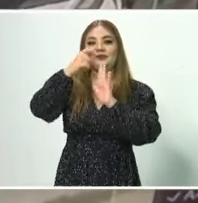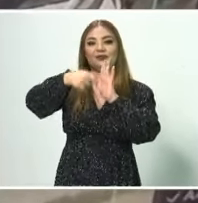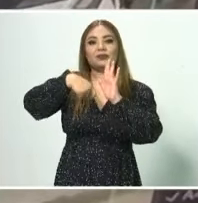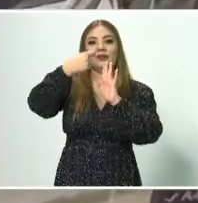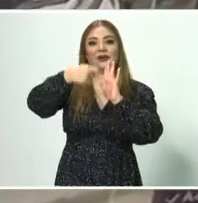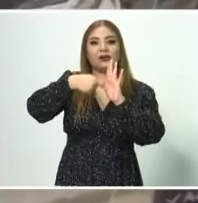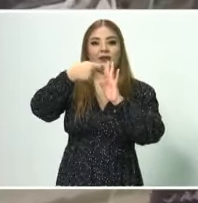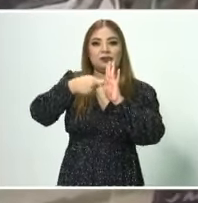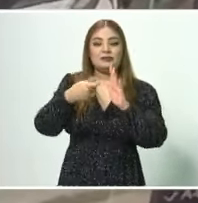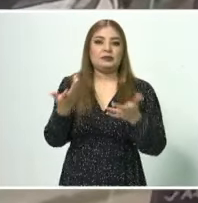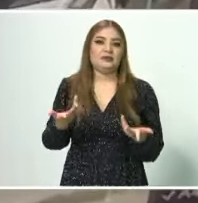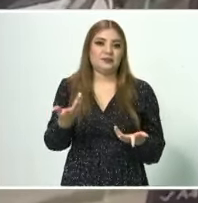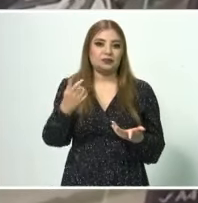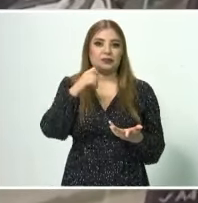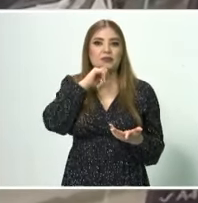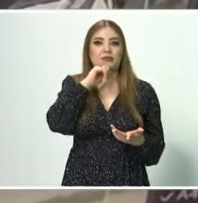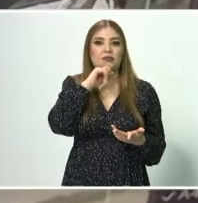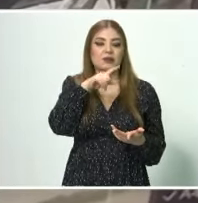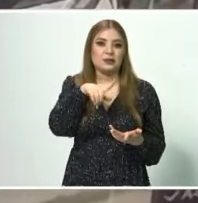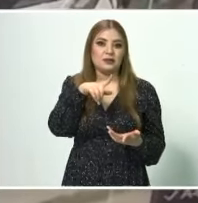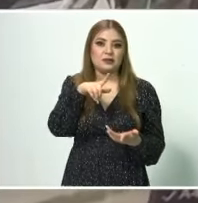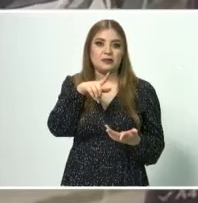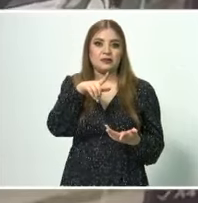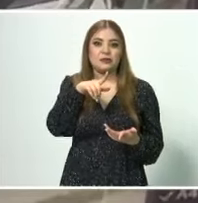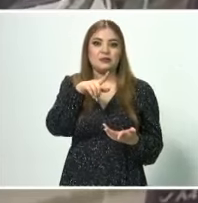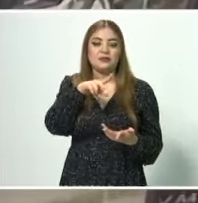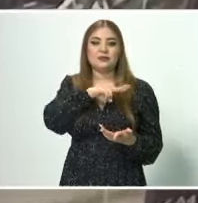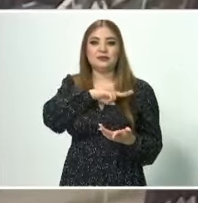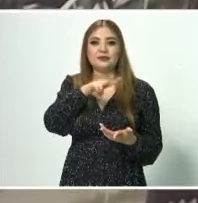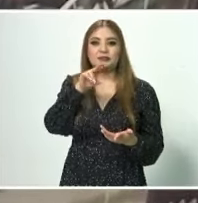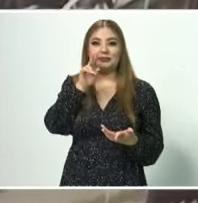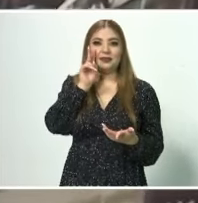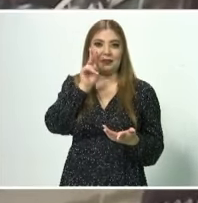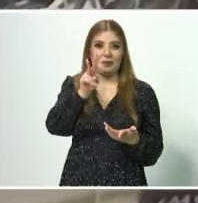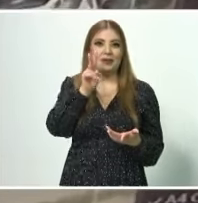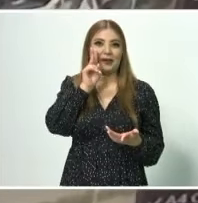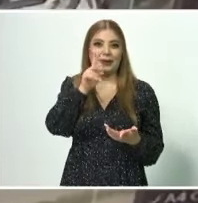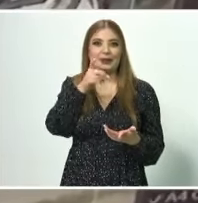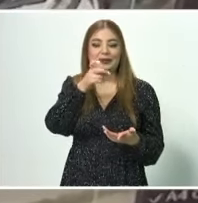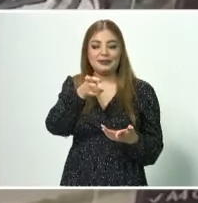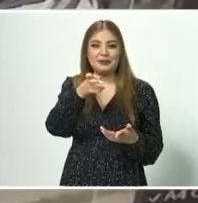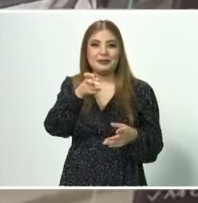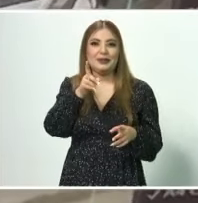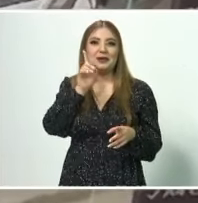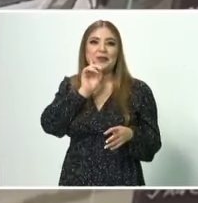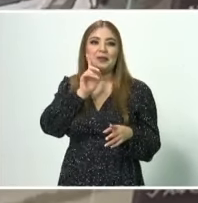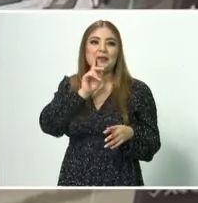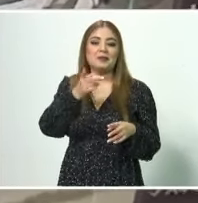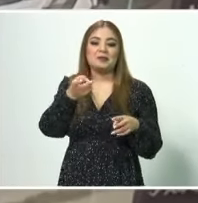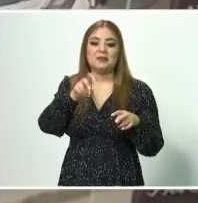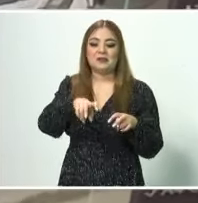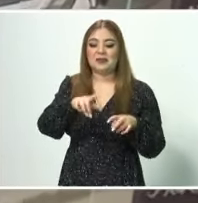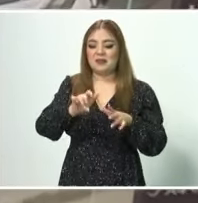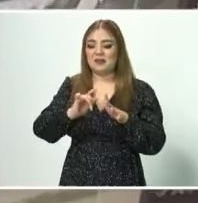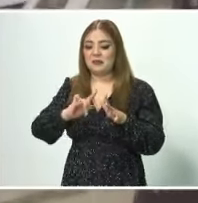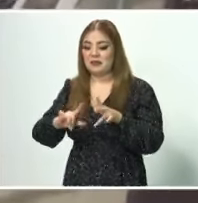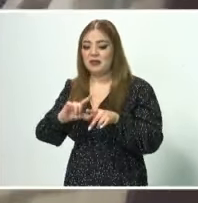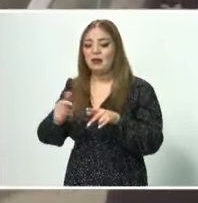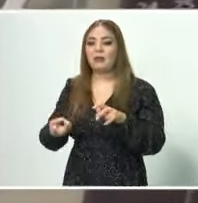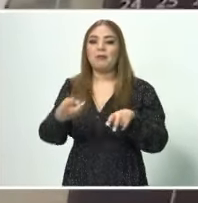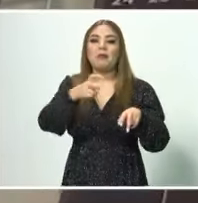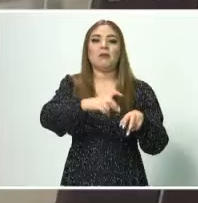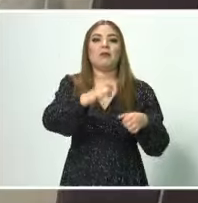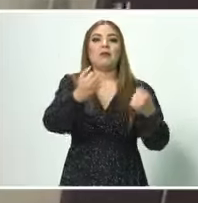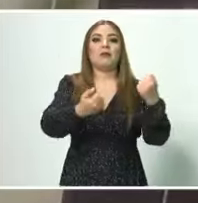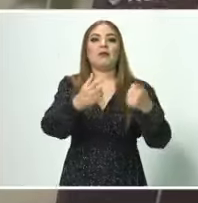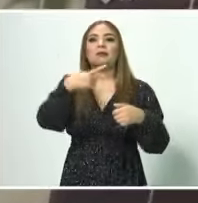digo además de ver eh Cómo realiza sus necesidades y cómo después se va en el vehículo Pues señalan que pues es una